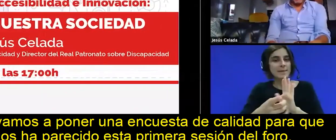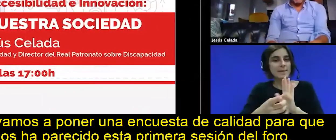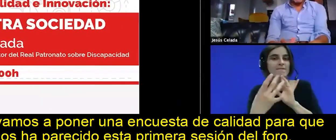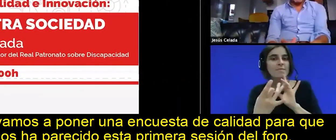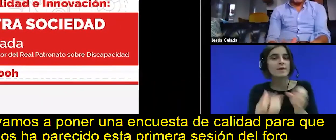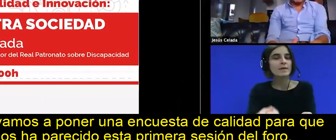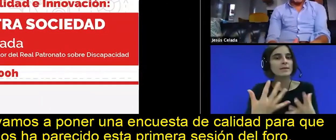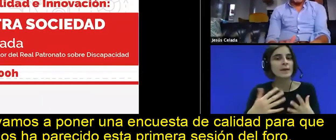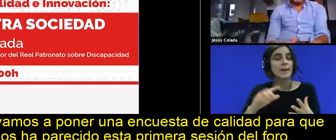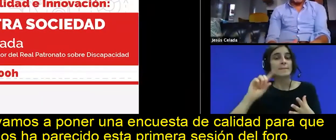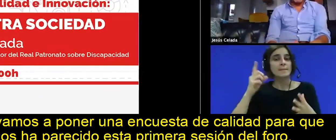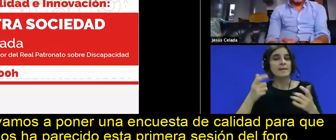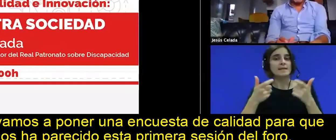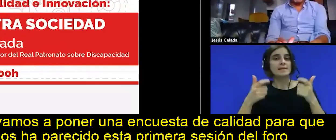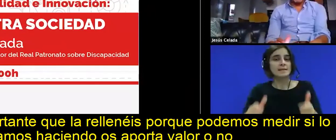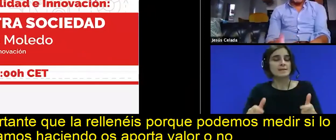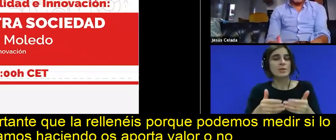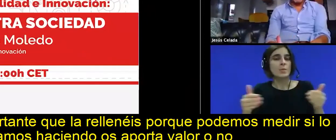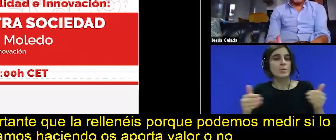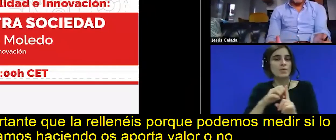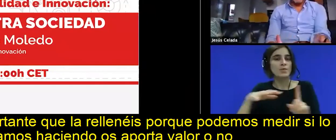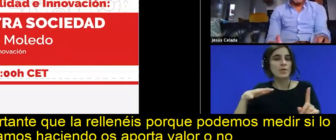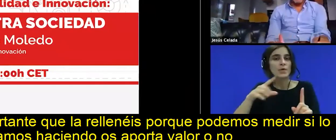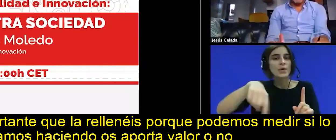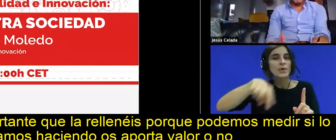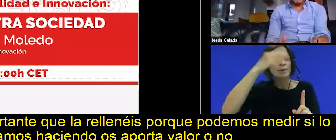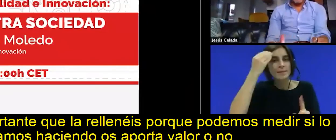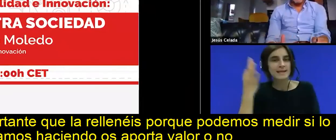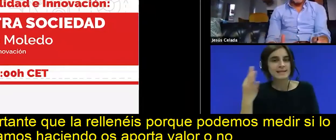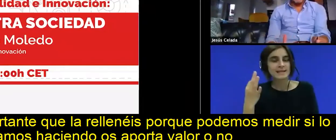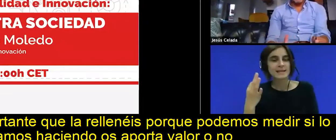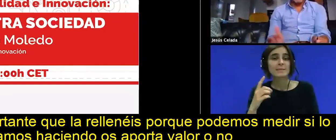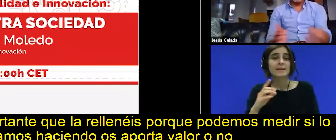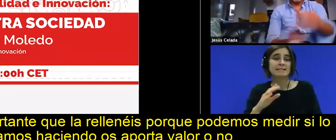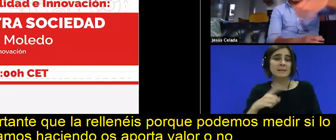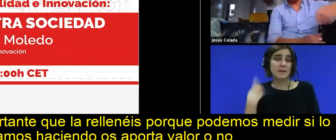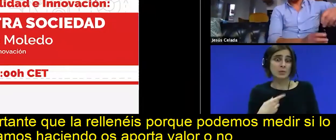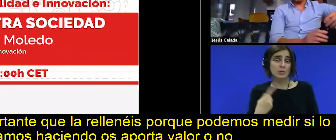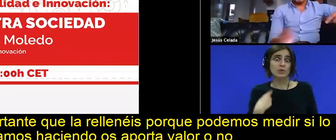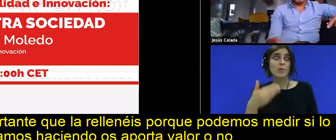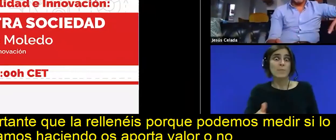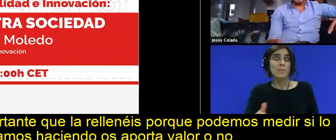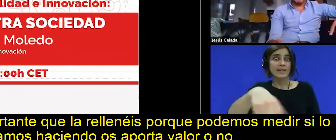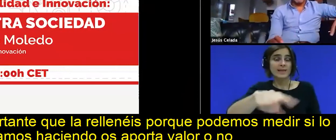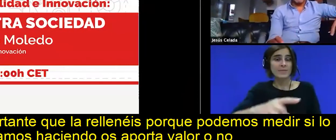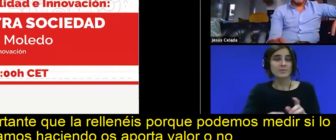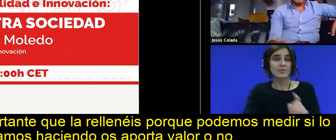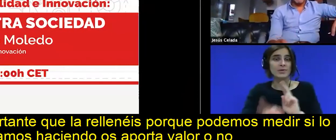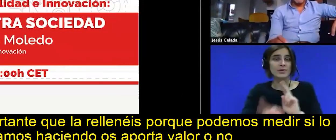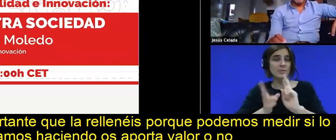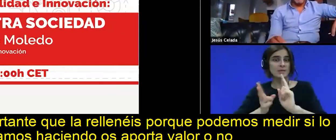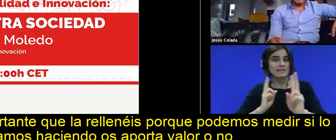esta primera sesión del foro. Para nosotros es importante que la rellenéis porque así podemos medir